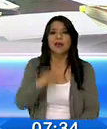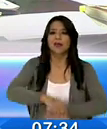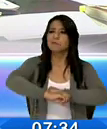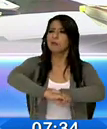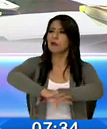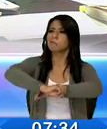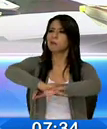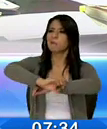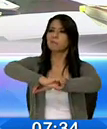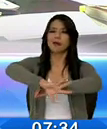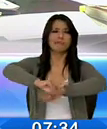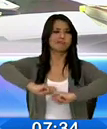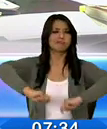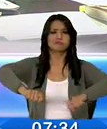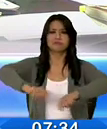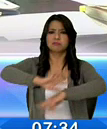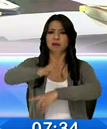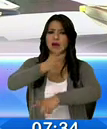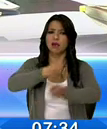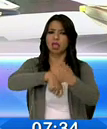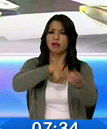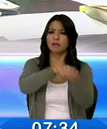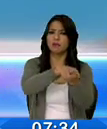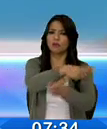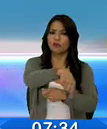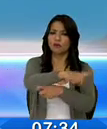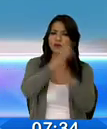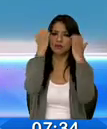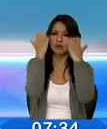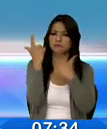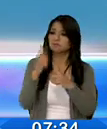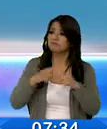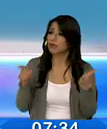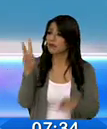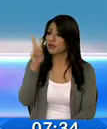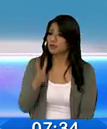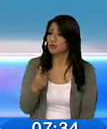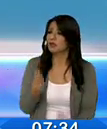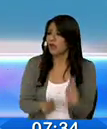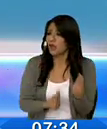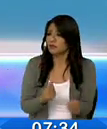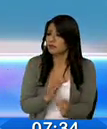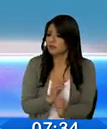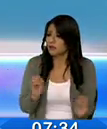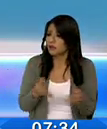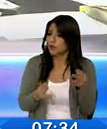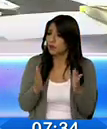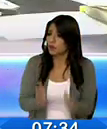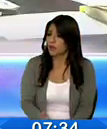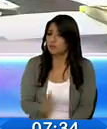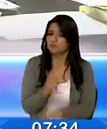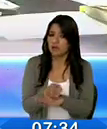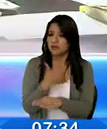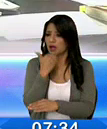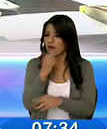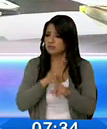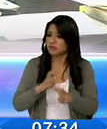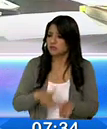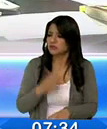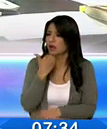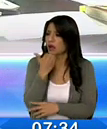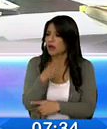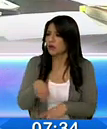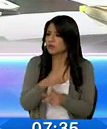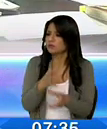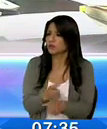proselitismo, para financiar el narcoterrorismo en la región. Pero no pasa nada en Venezuela. Hay jueces que dictaminan, los